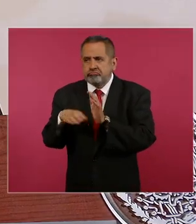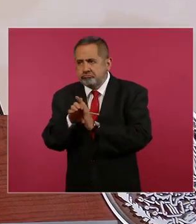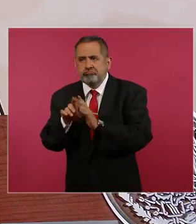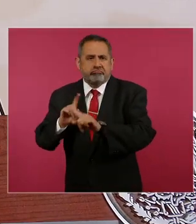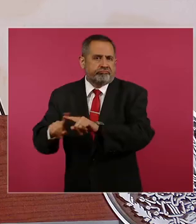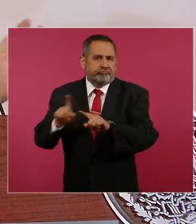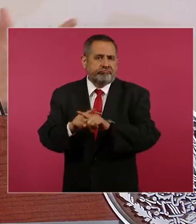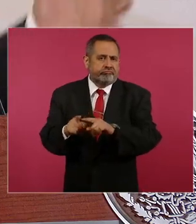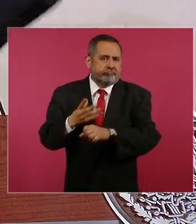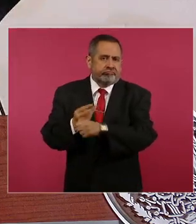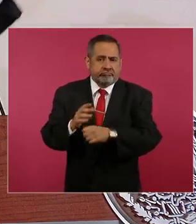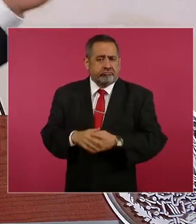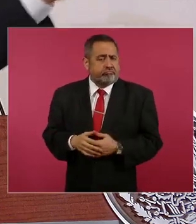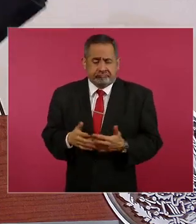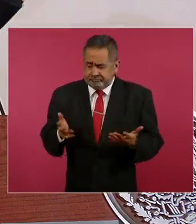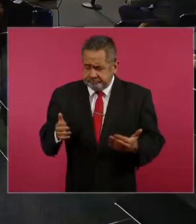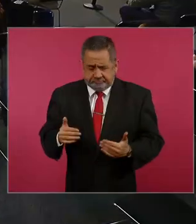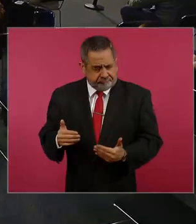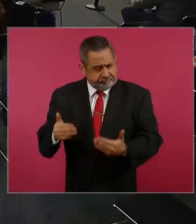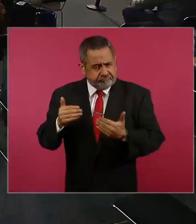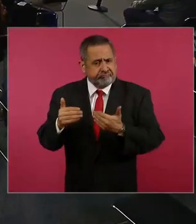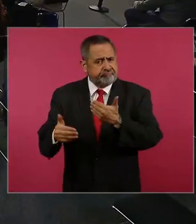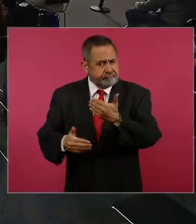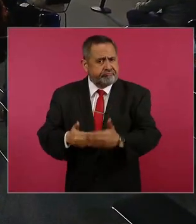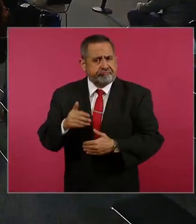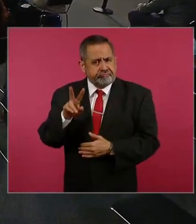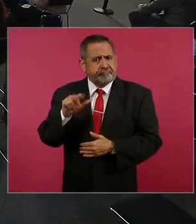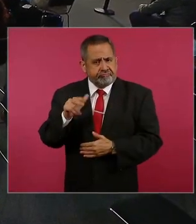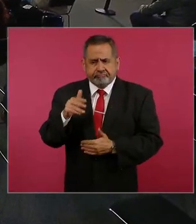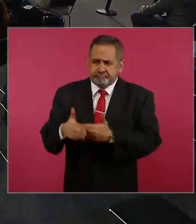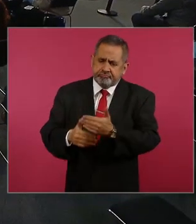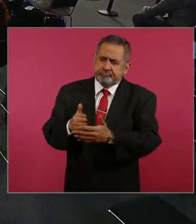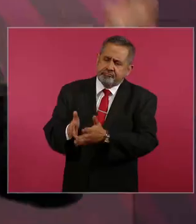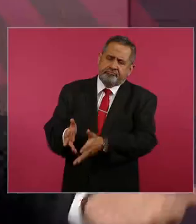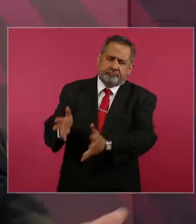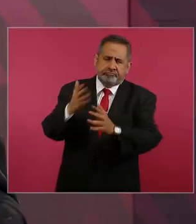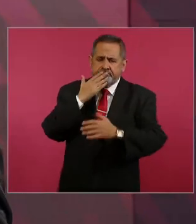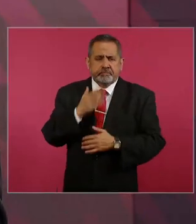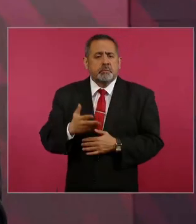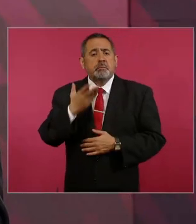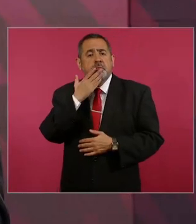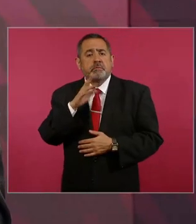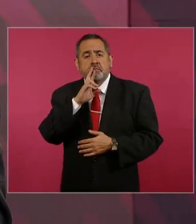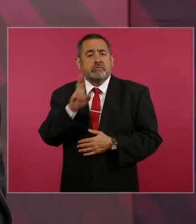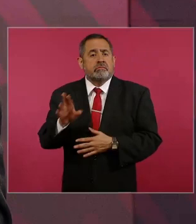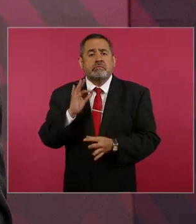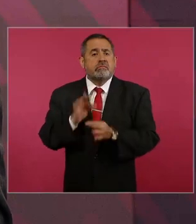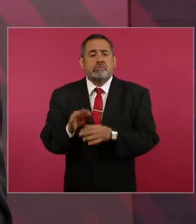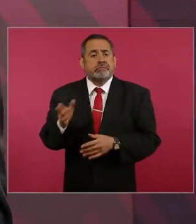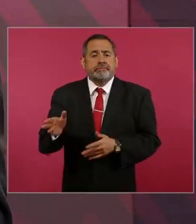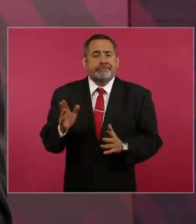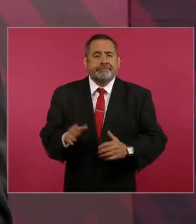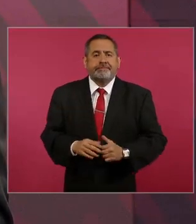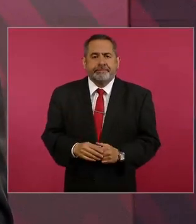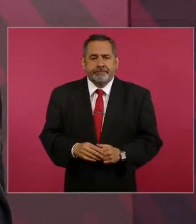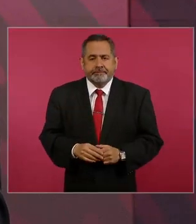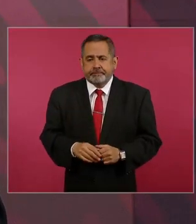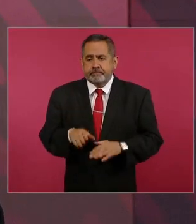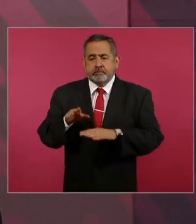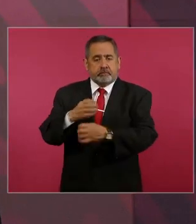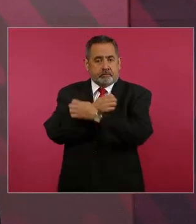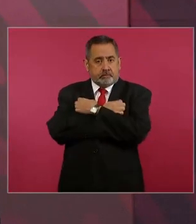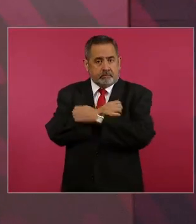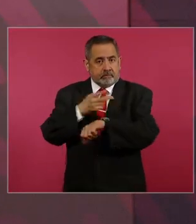educativos ahí va ya la educación y hay resultados nada más en educación